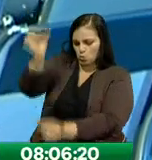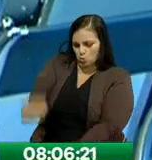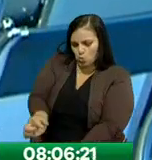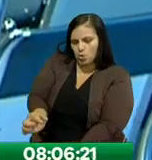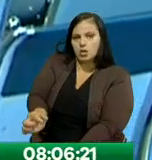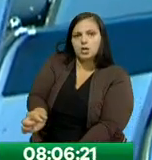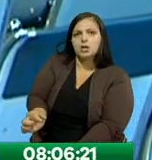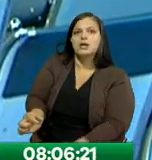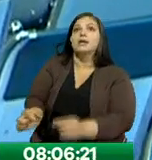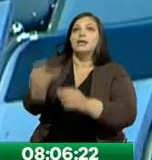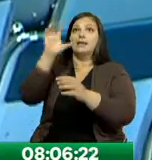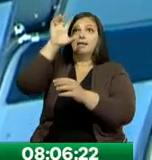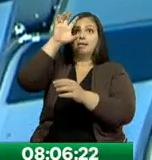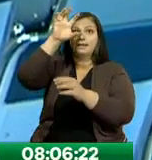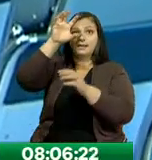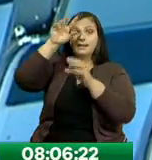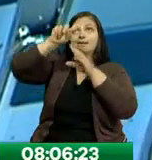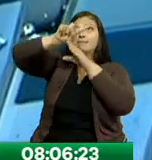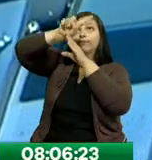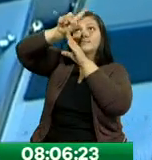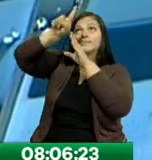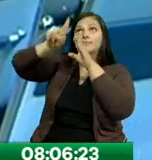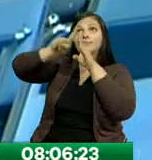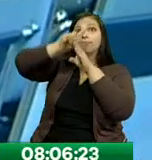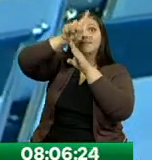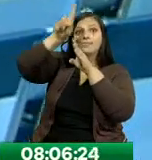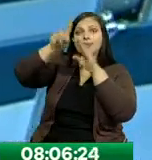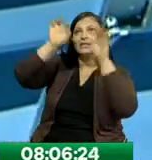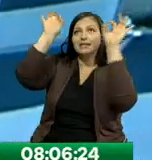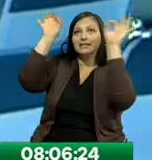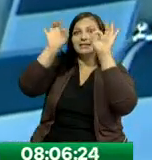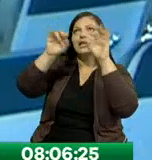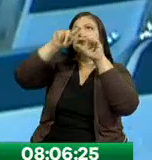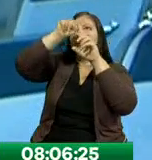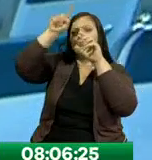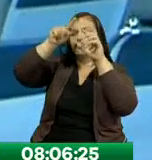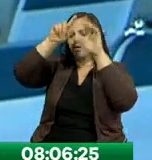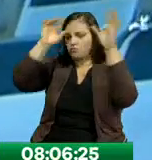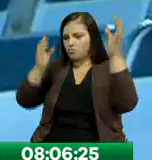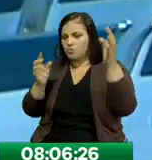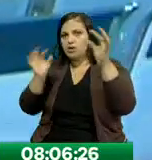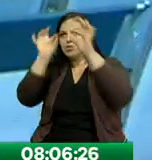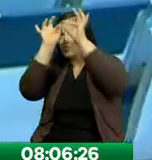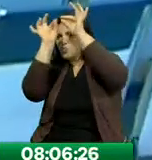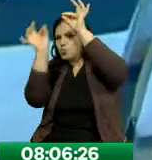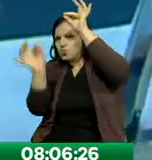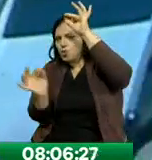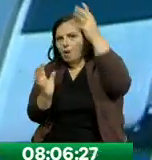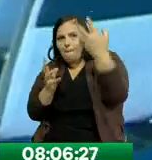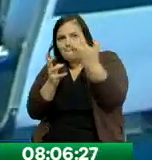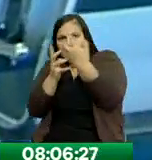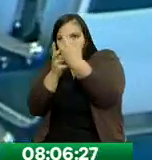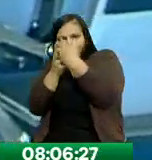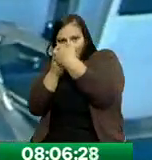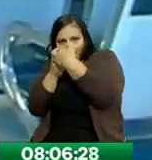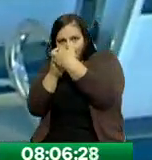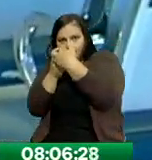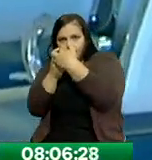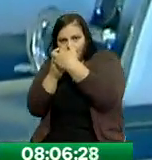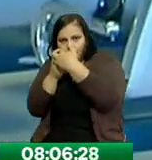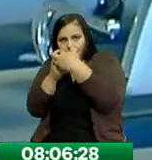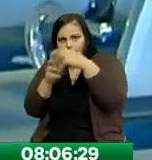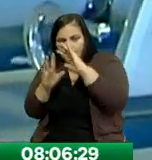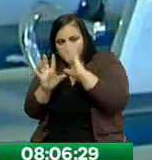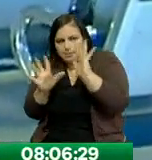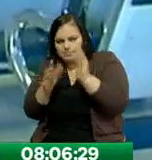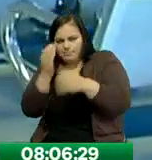dicen que esa no era la tierra, que la tierra era del otro lado, que en realidad la tierra que ellos están buscando es la